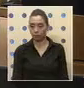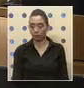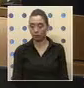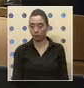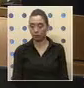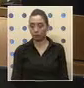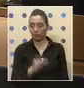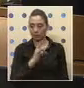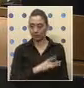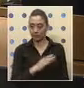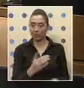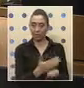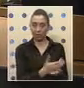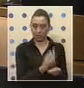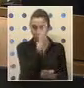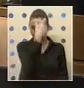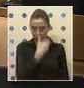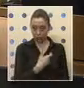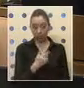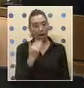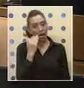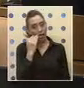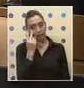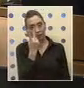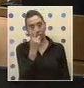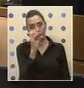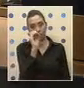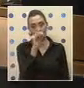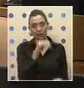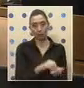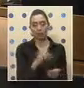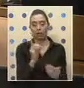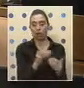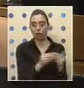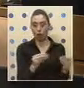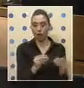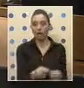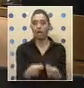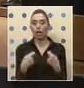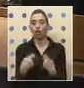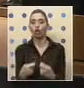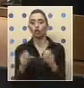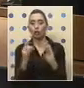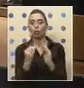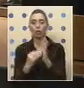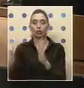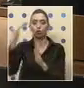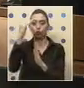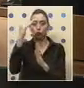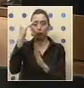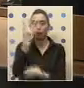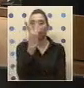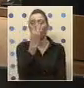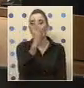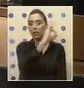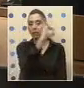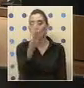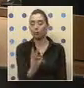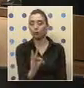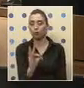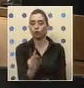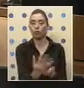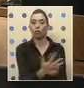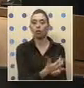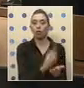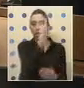Si bien Chile tiene un ingreso per cápita cercano a los 20.000 dólares, el costo de la educación superior está en el 40% del ingreso per cápita